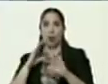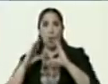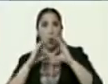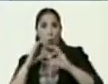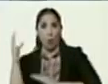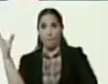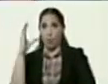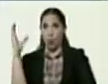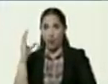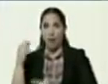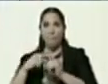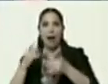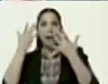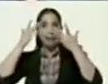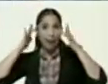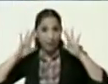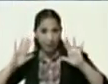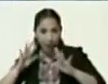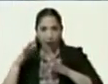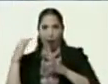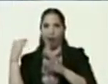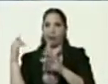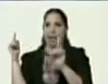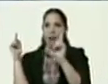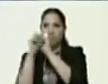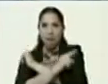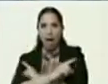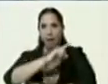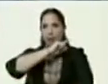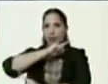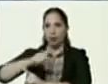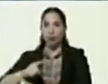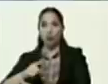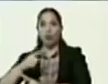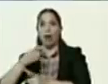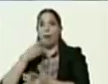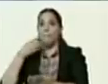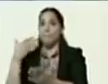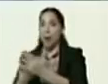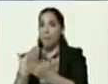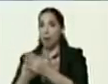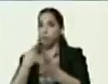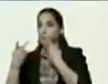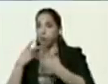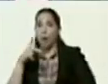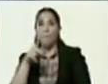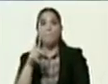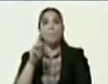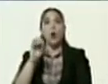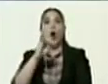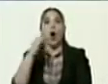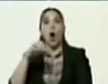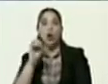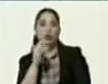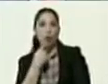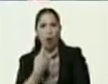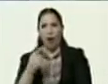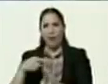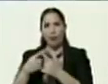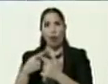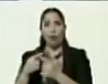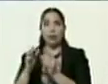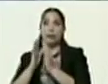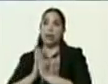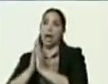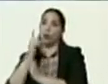colombiano, para tratar de desvirtuar la denuncia, el testimonio de Iván Pozo, alias Nandito, ponen a este santo